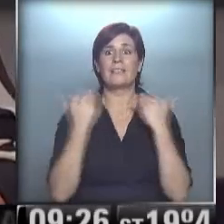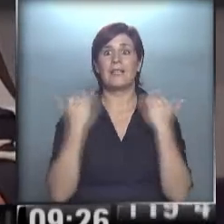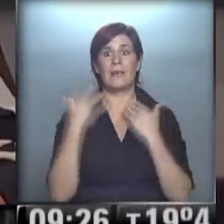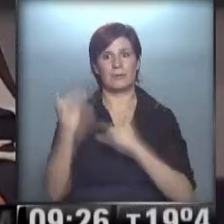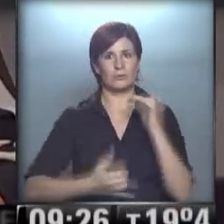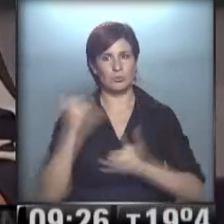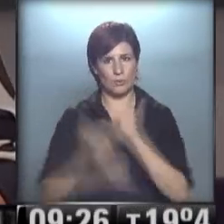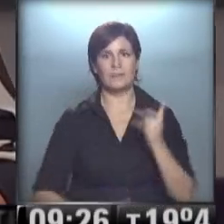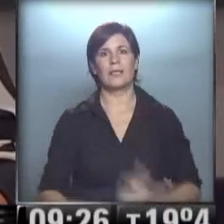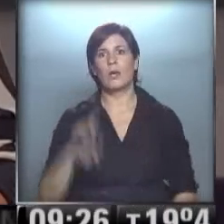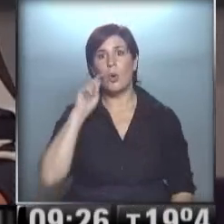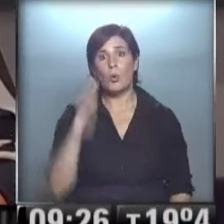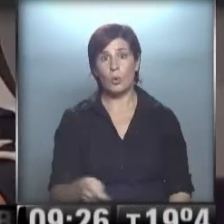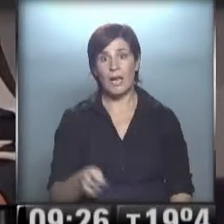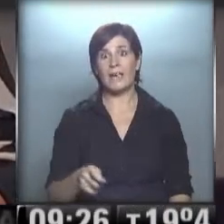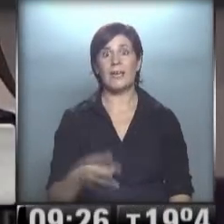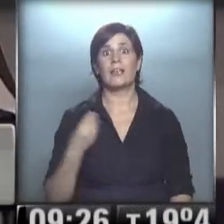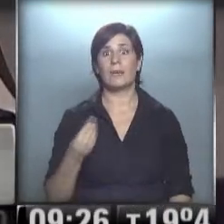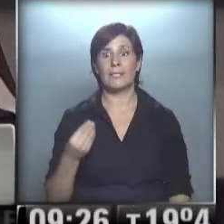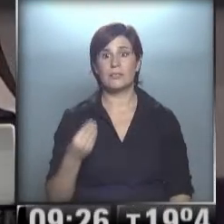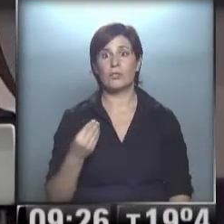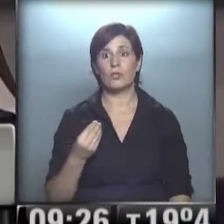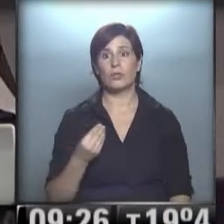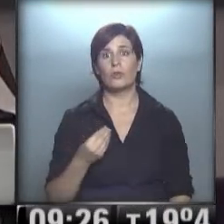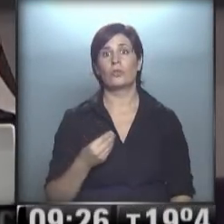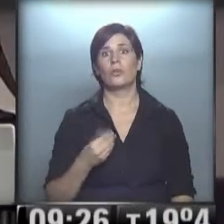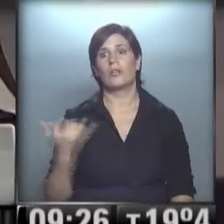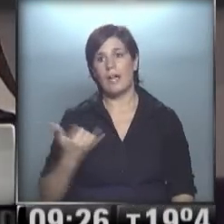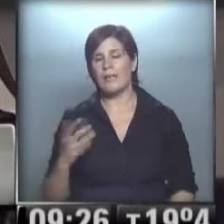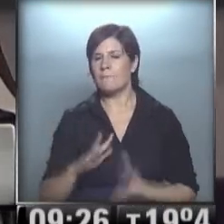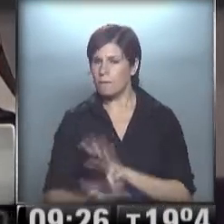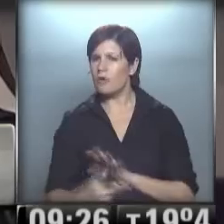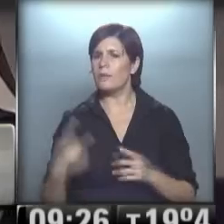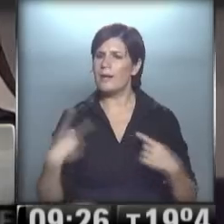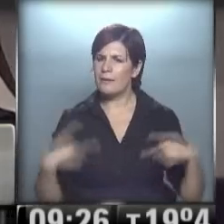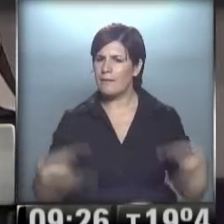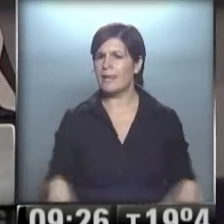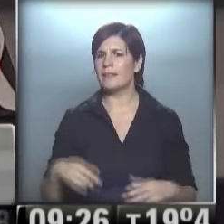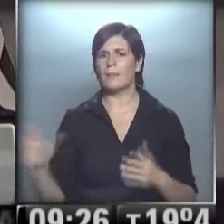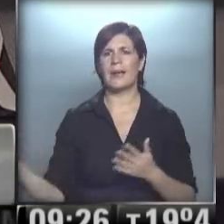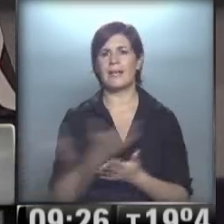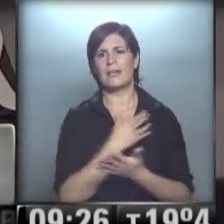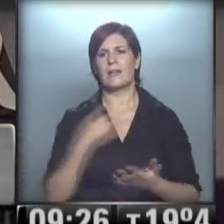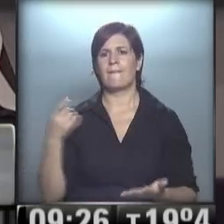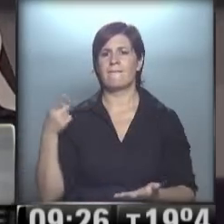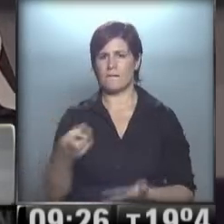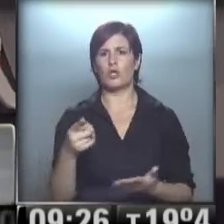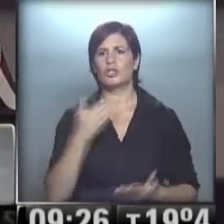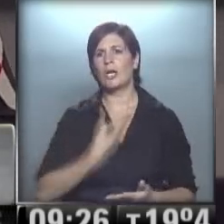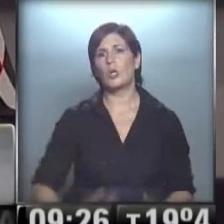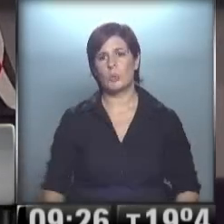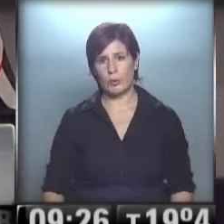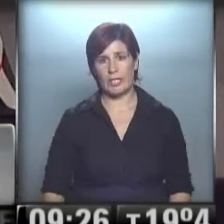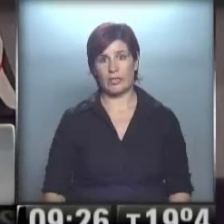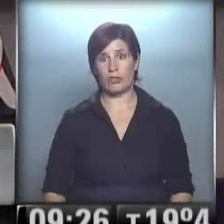efectivamente en Ucrania lo que hubo fue un golpe blando estos nuevos golpes y cada vez más frecuentes que estamos viendo y como todos